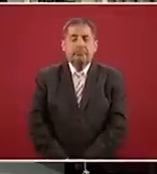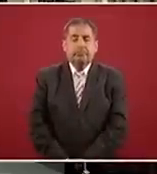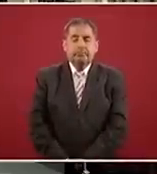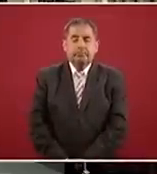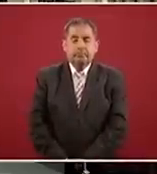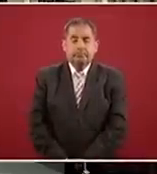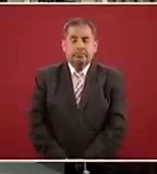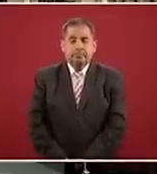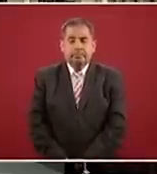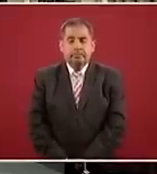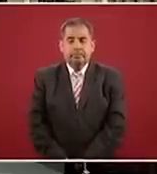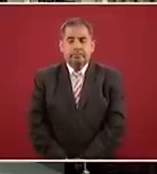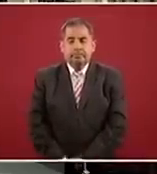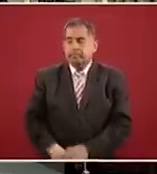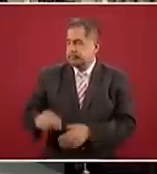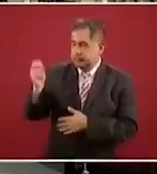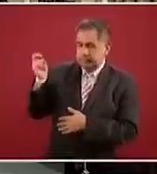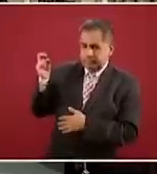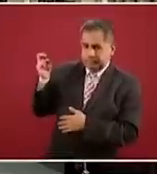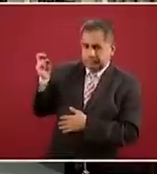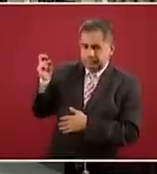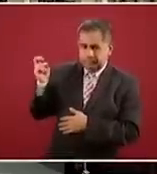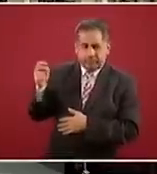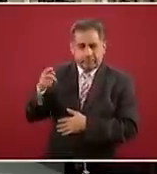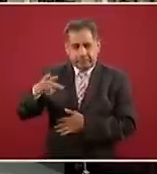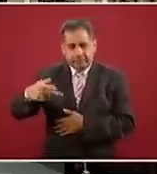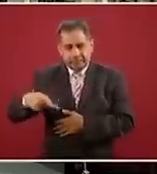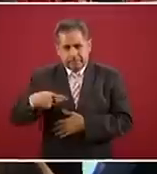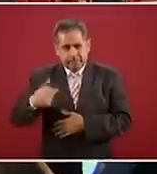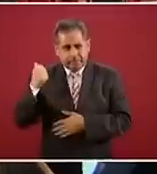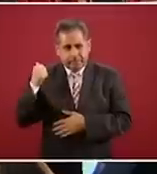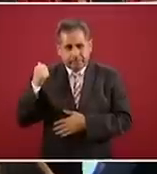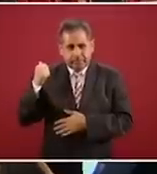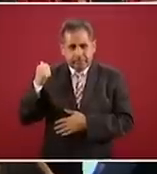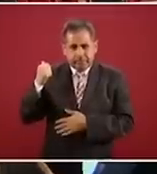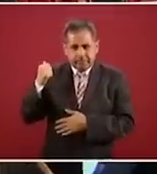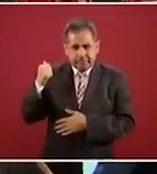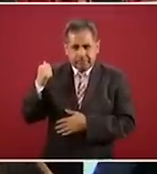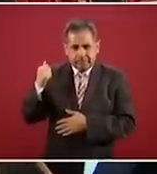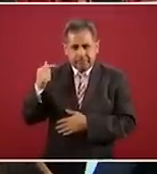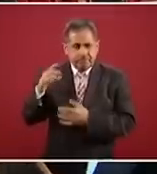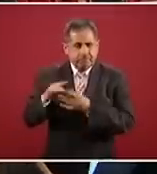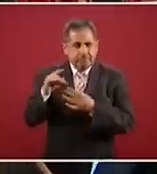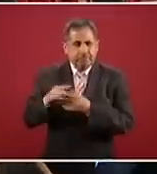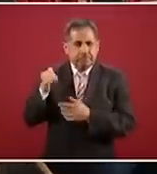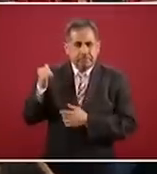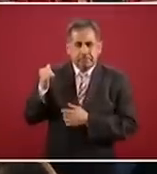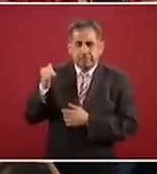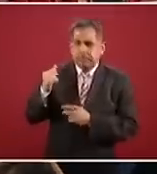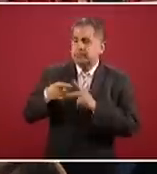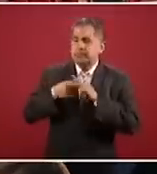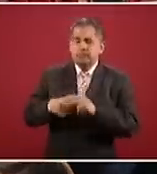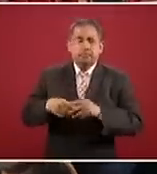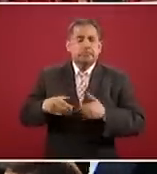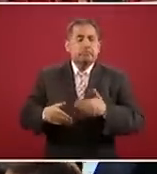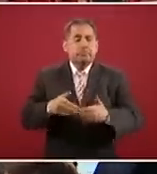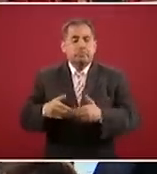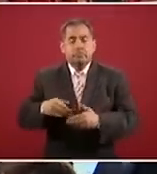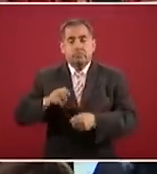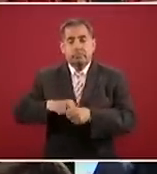Mira, ese es lo que preguntabas, que a partir del operativo de